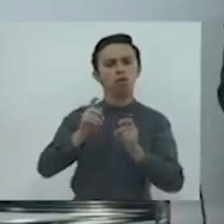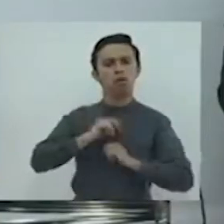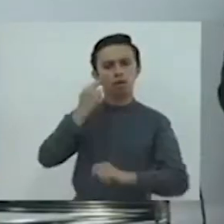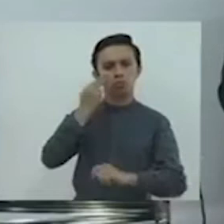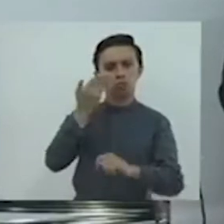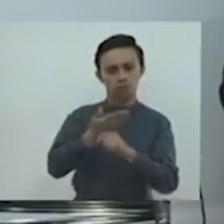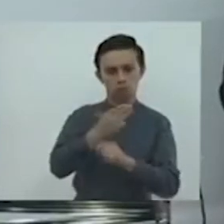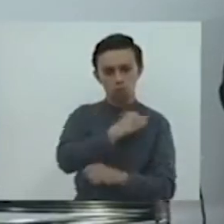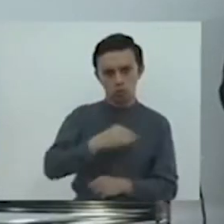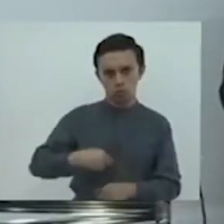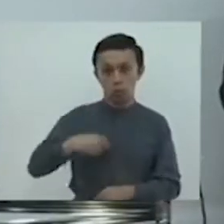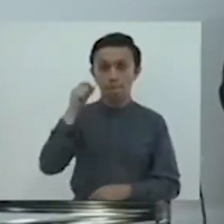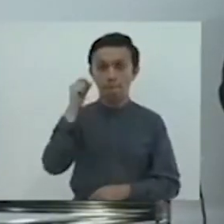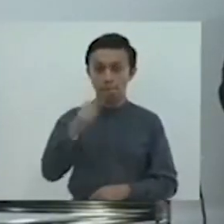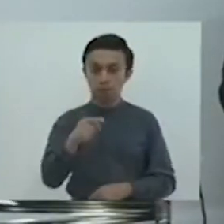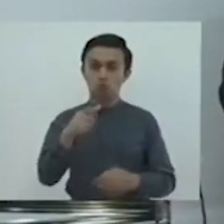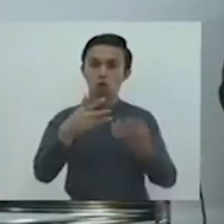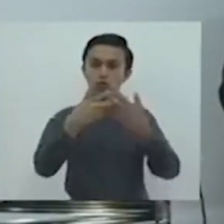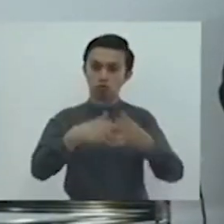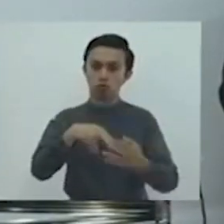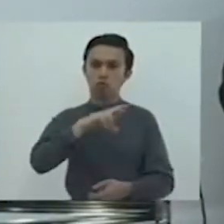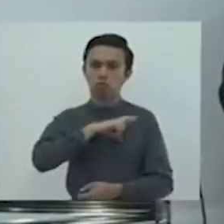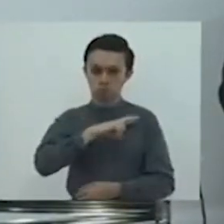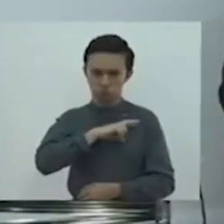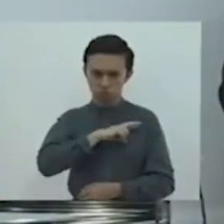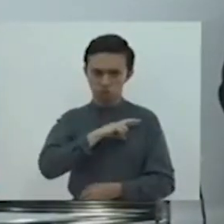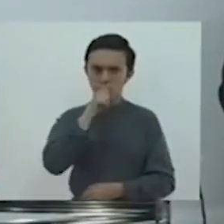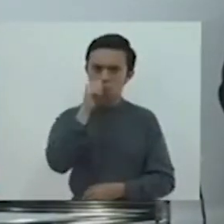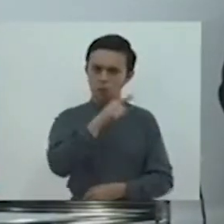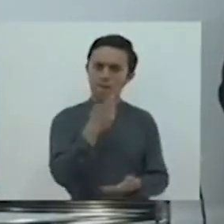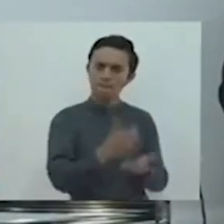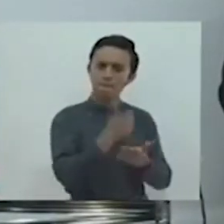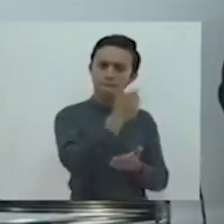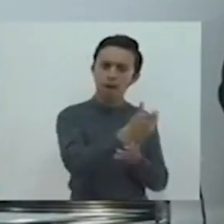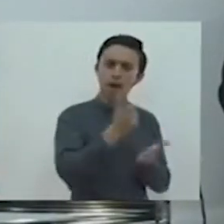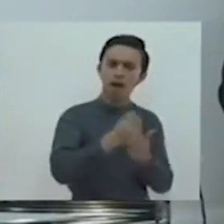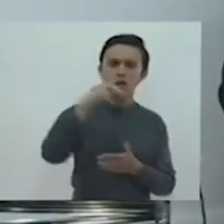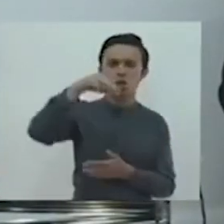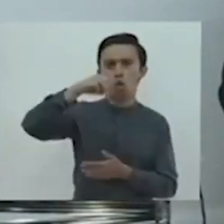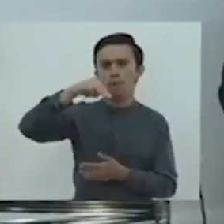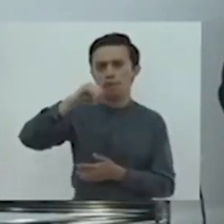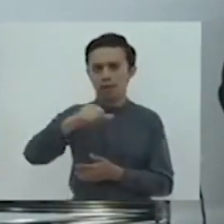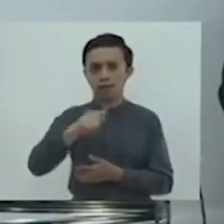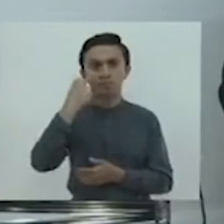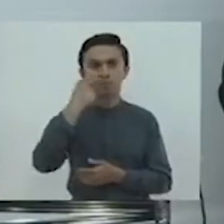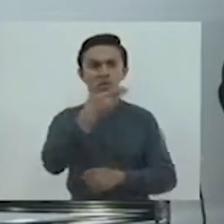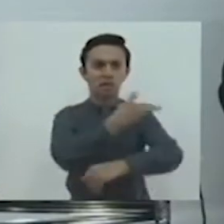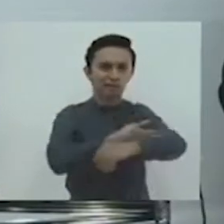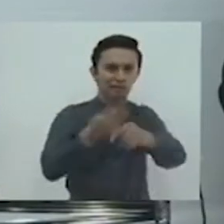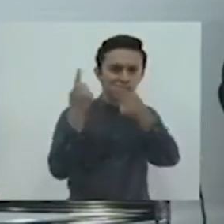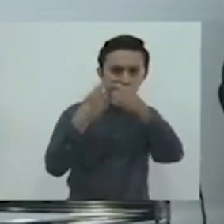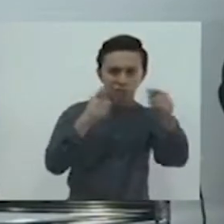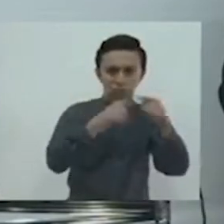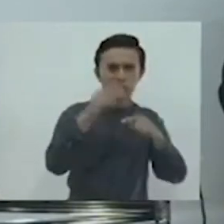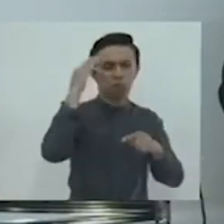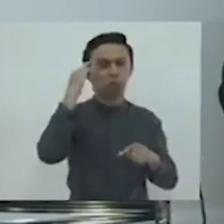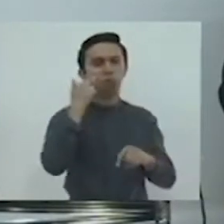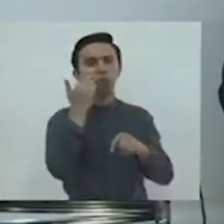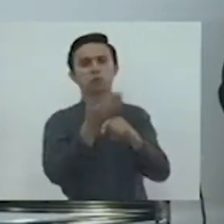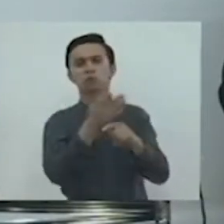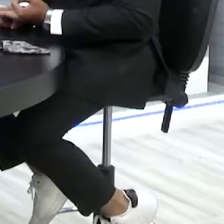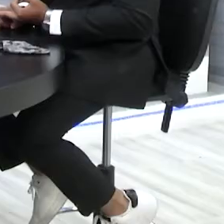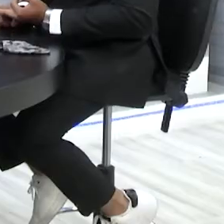el que debió haber aprovechado la oportunidad. ¿Y lo hizo o no? No lo hizo. Estuvo nervioso, no profundizó, respondió las